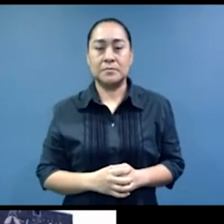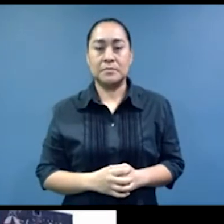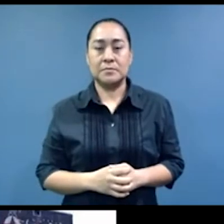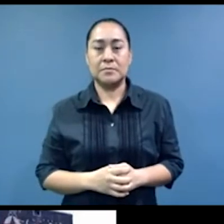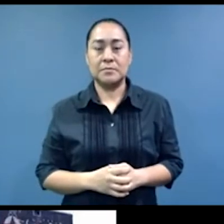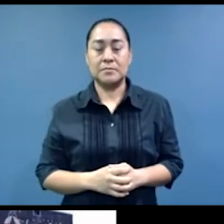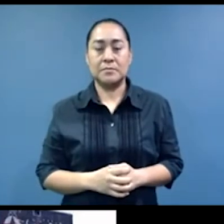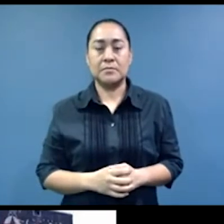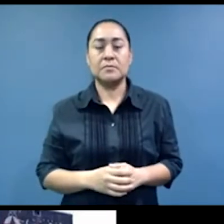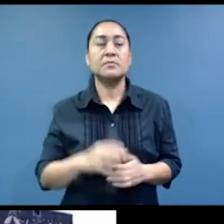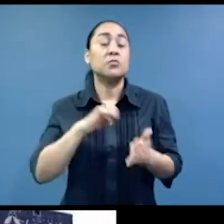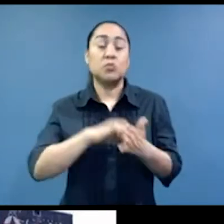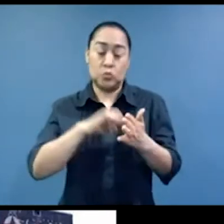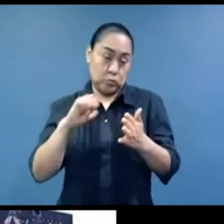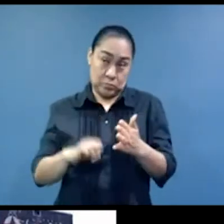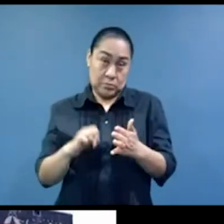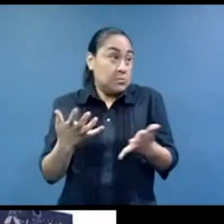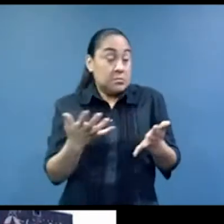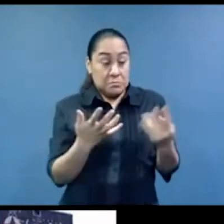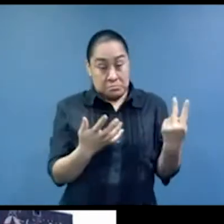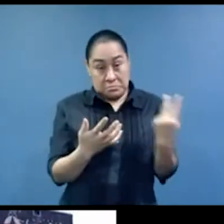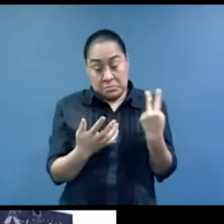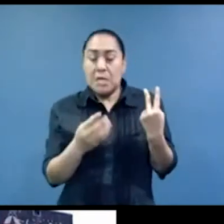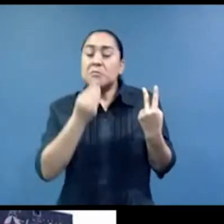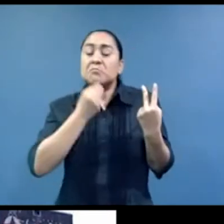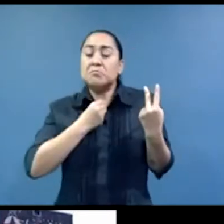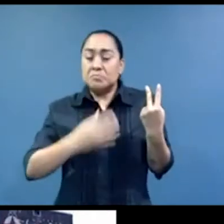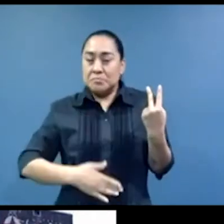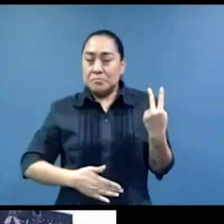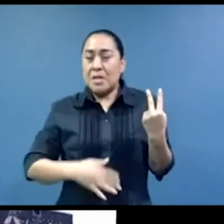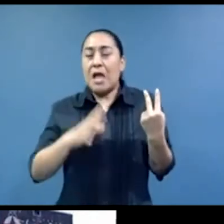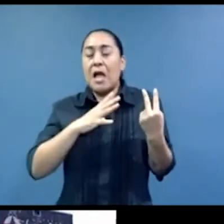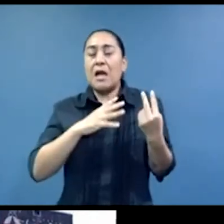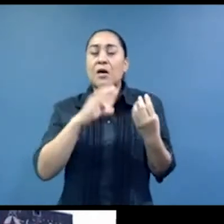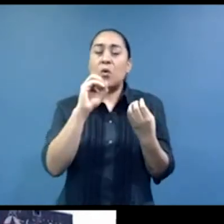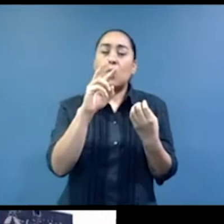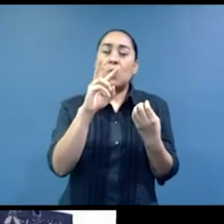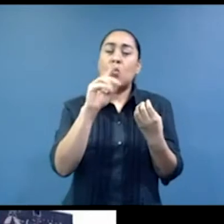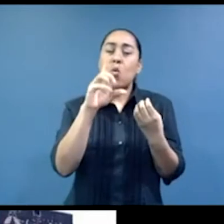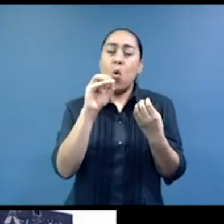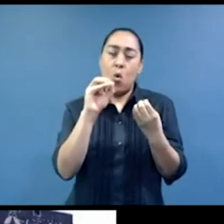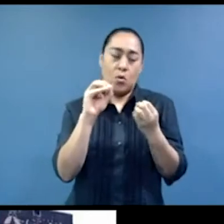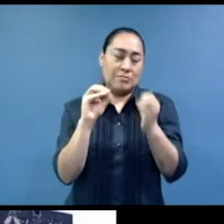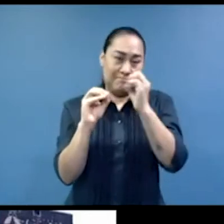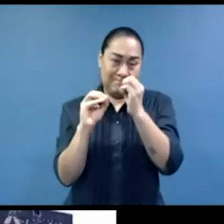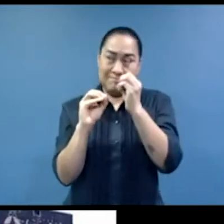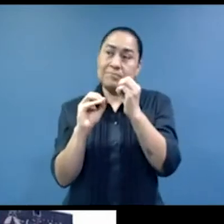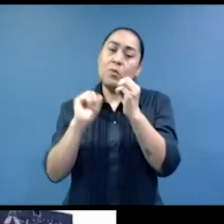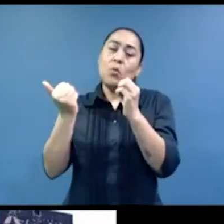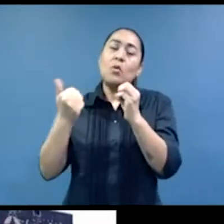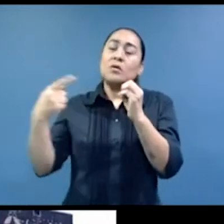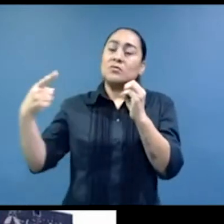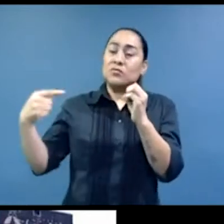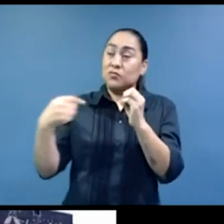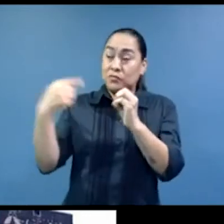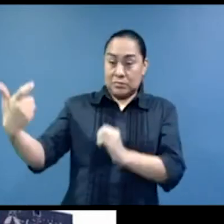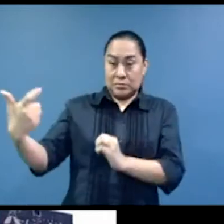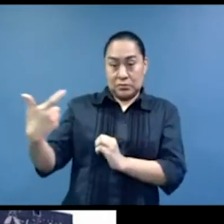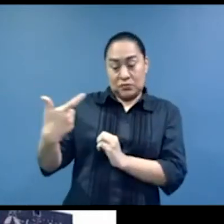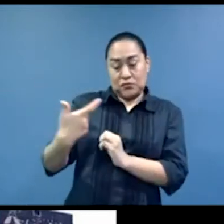se le implanta el óvulo fertilizado con el esperma de algún donante a la otra. Es decir,